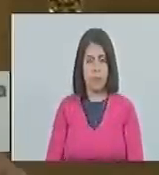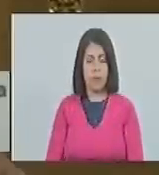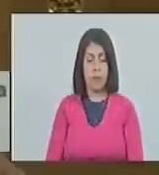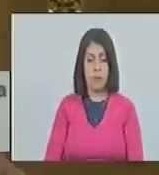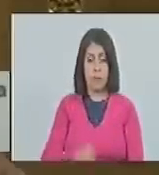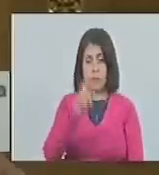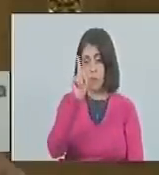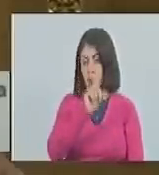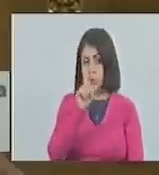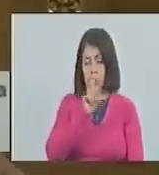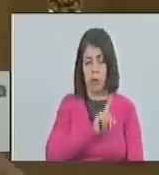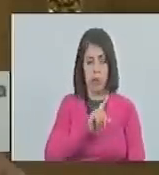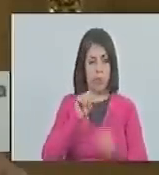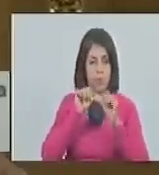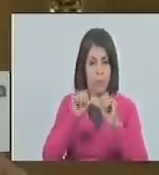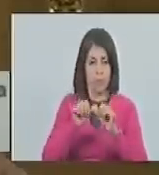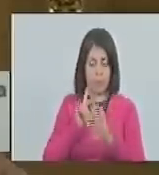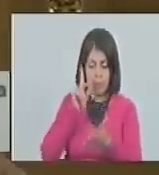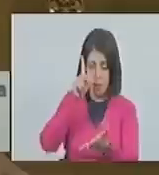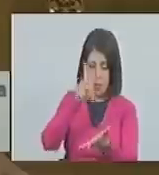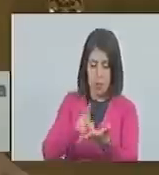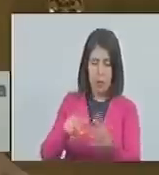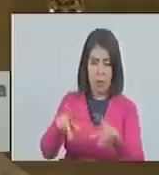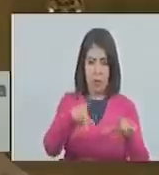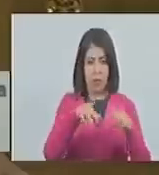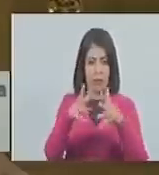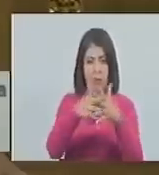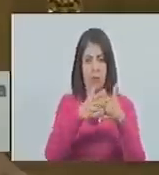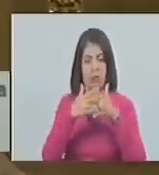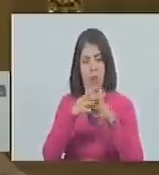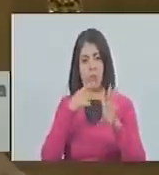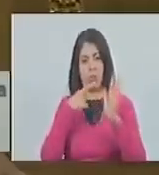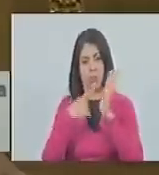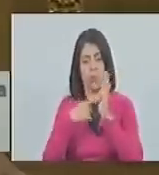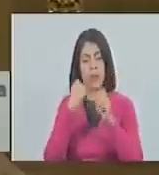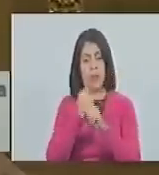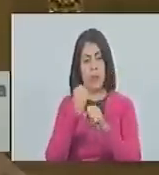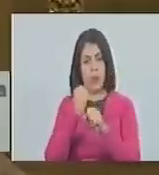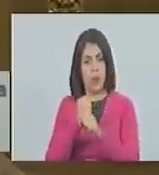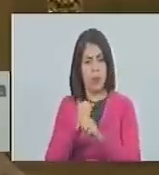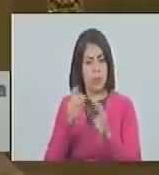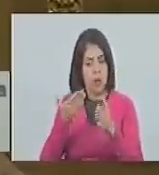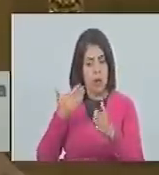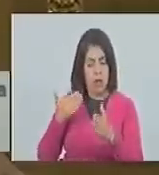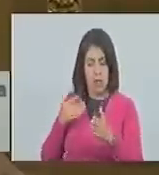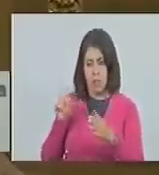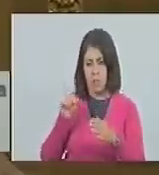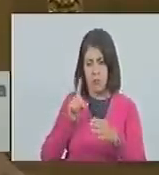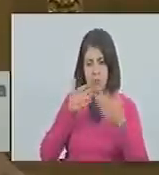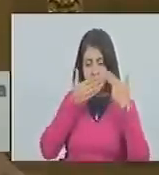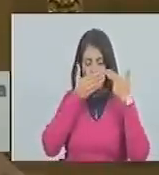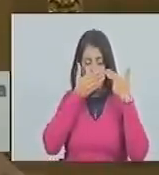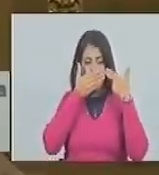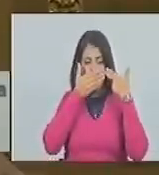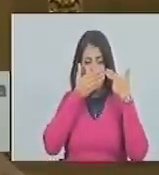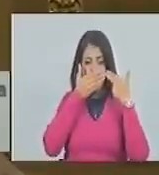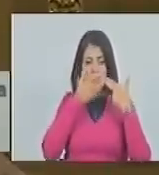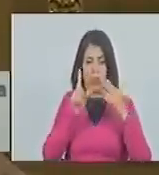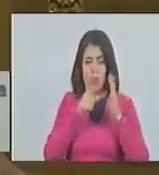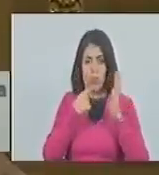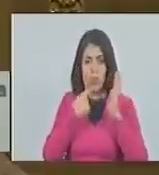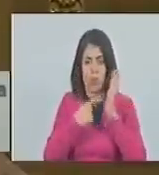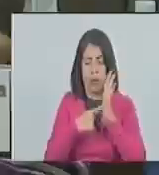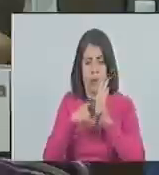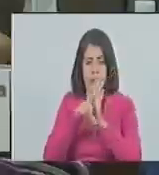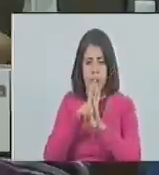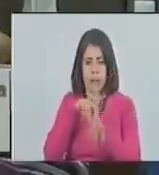Alex Saab no había pisado territorio norteamericano para poder cumplir con la tarea que estaba cumpliendo. Fue secuestrado, violando toda